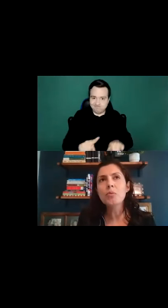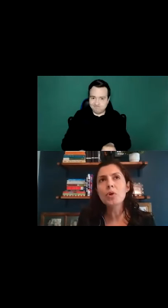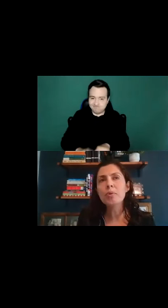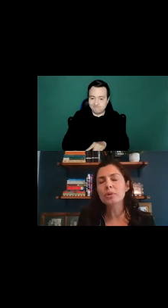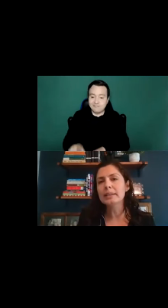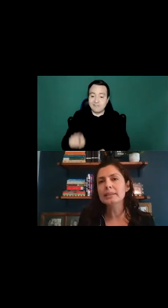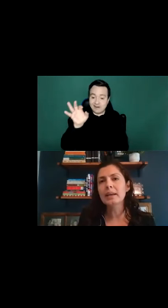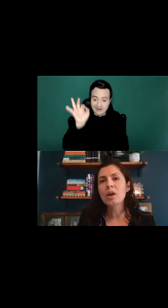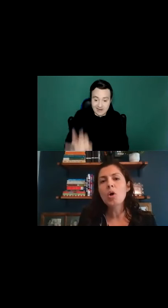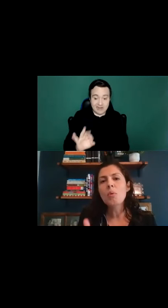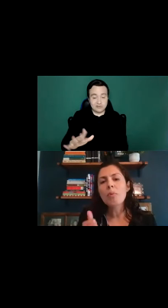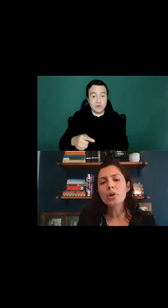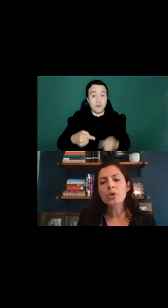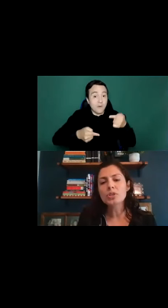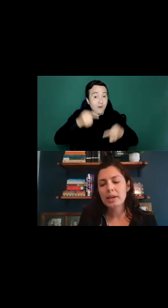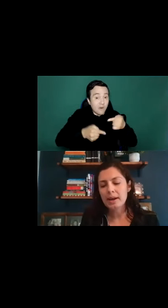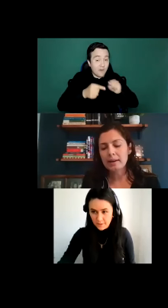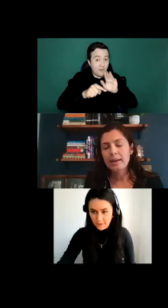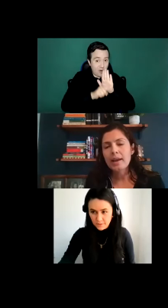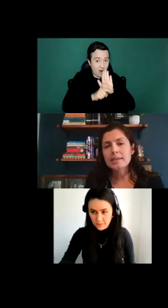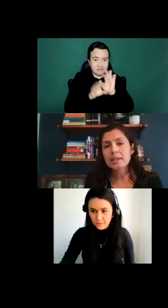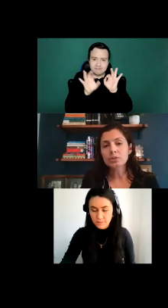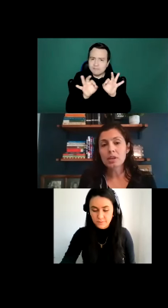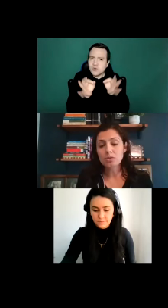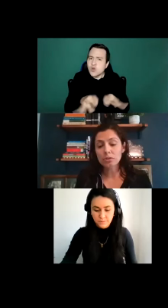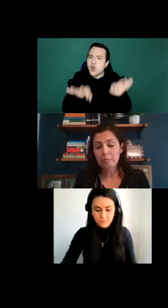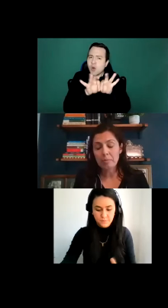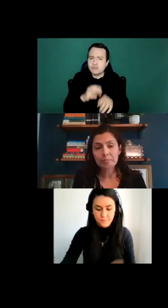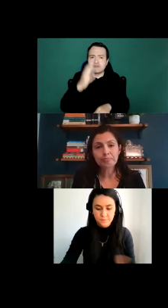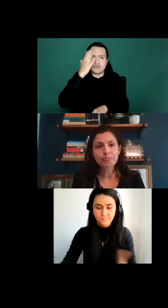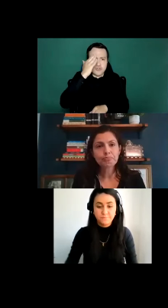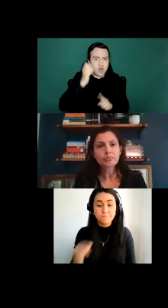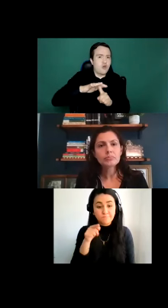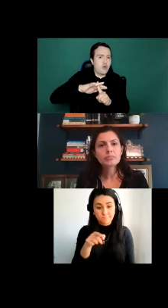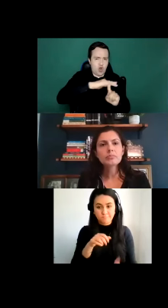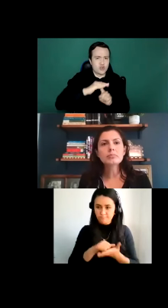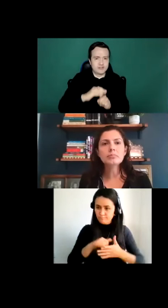muy, muy importante poder considerar ese contexto también.